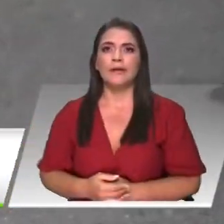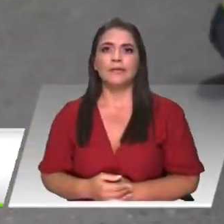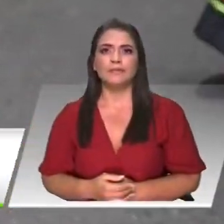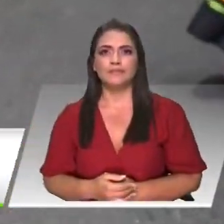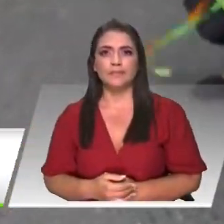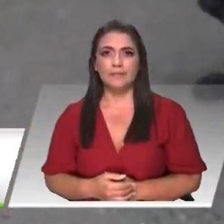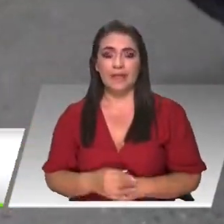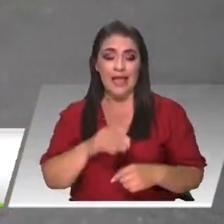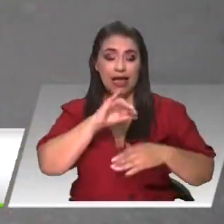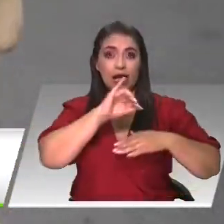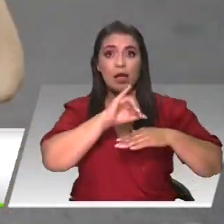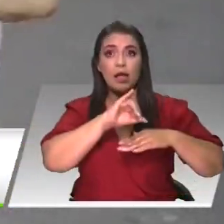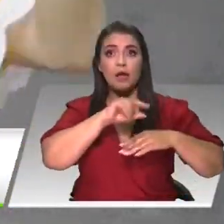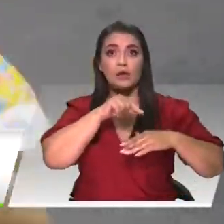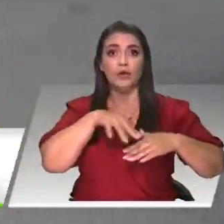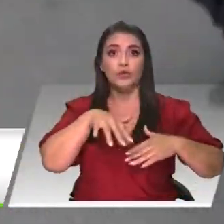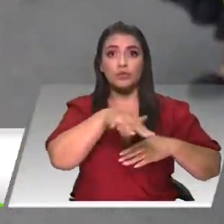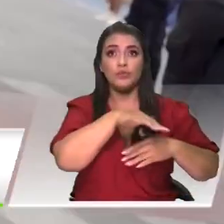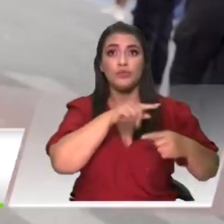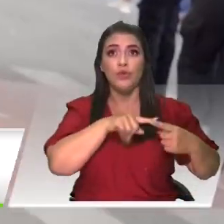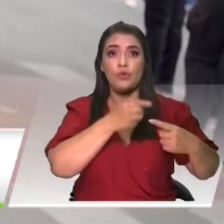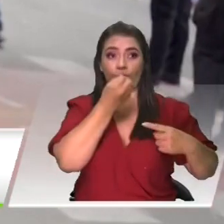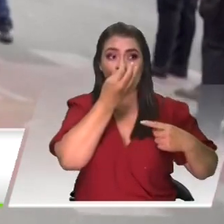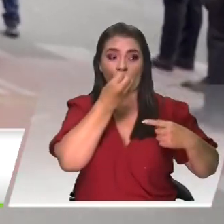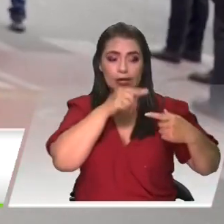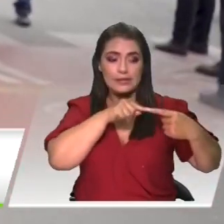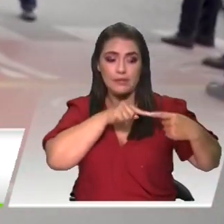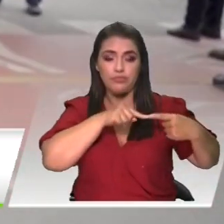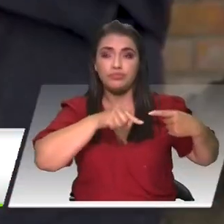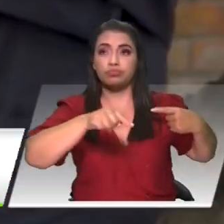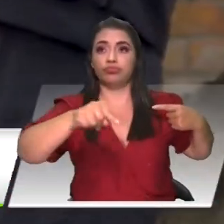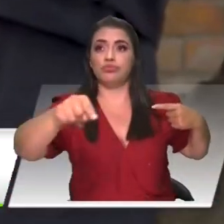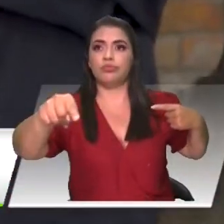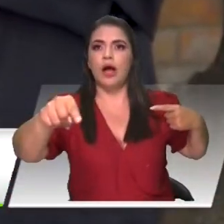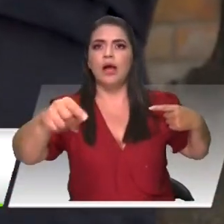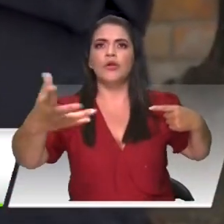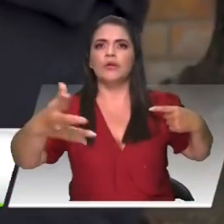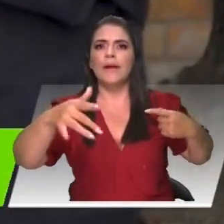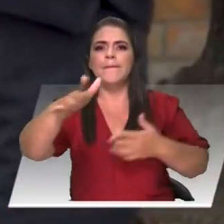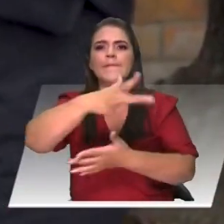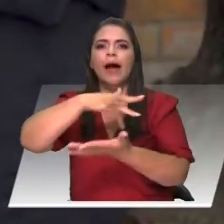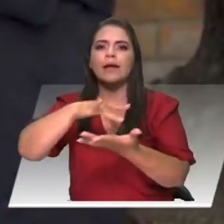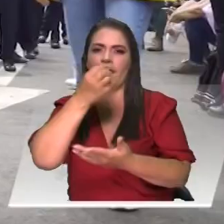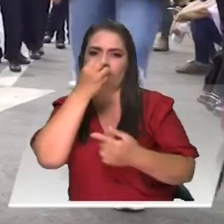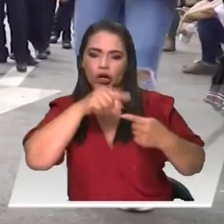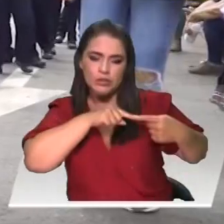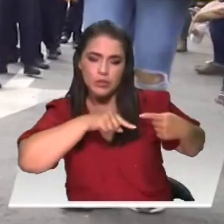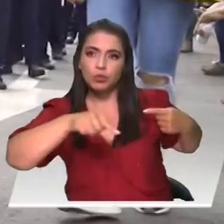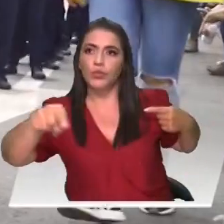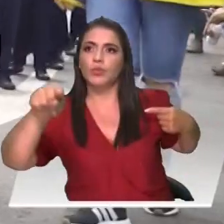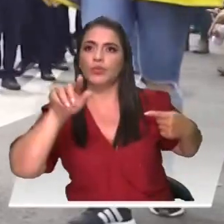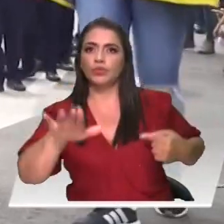partida la institución educativa Consejo de Medellín y la llegada al Parque de la Floresta.